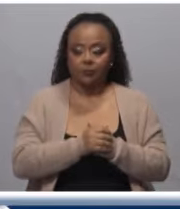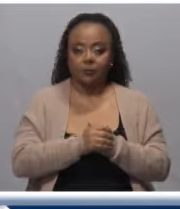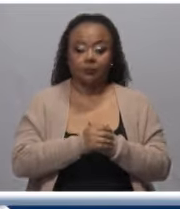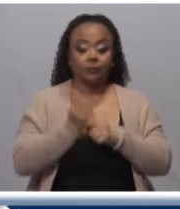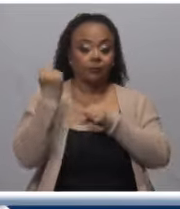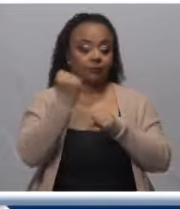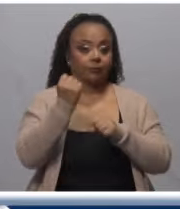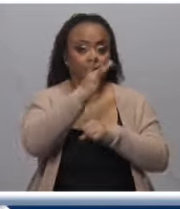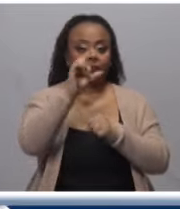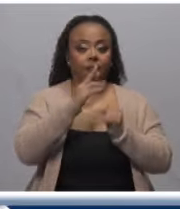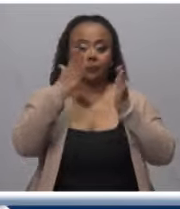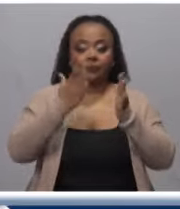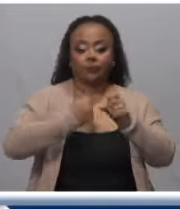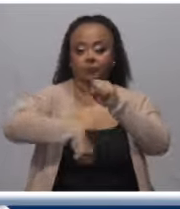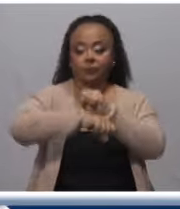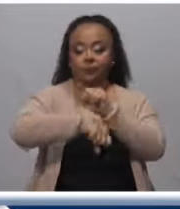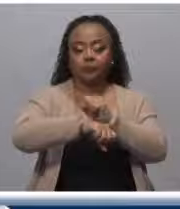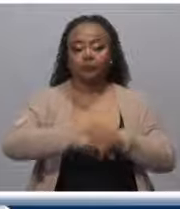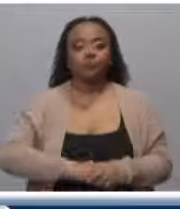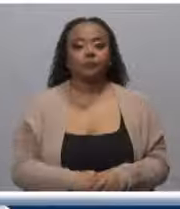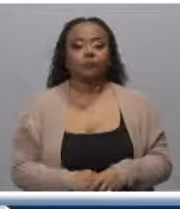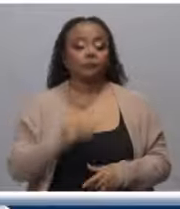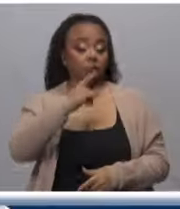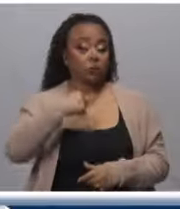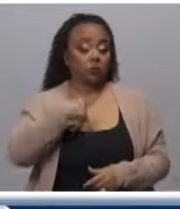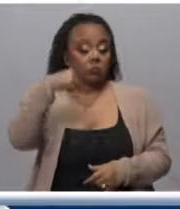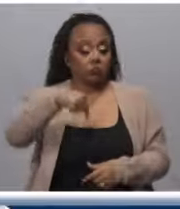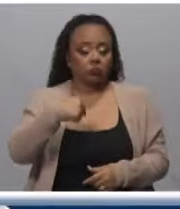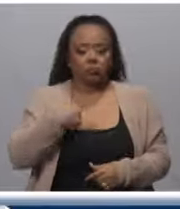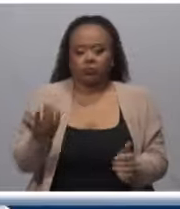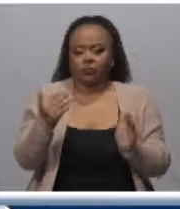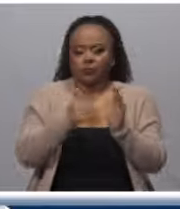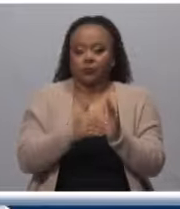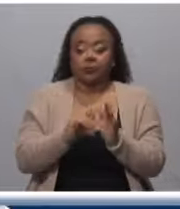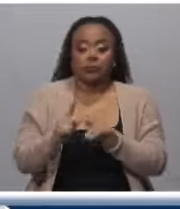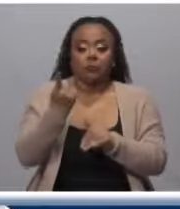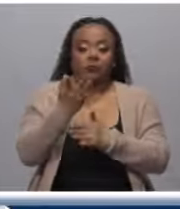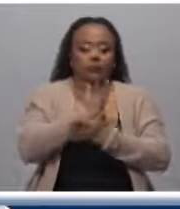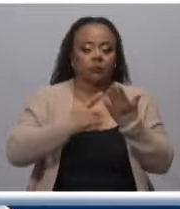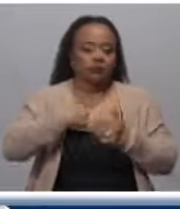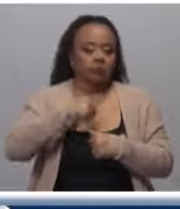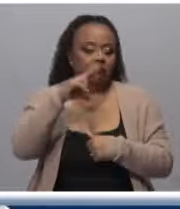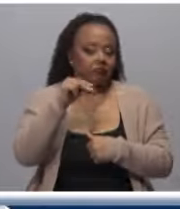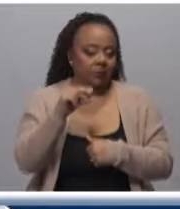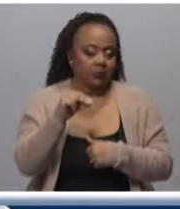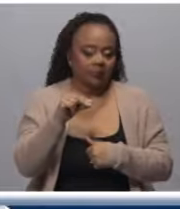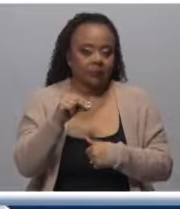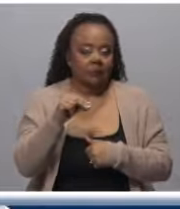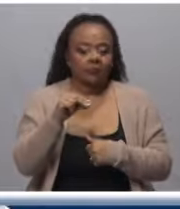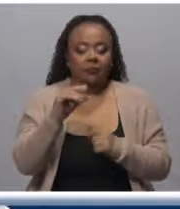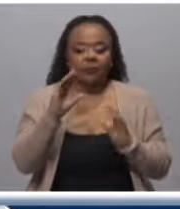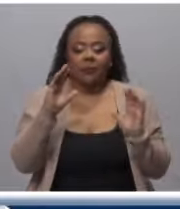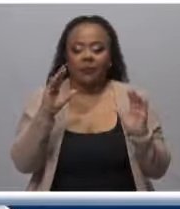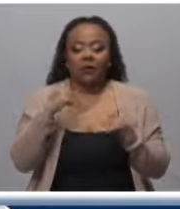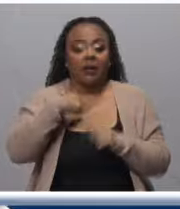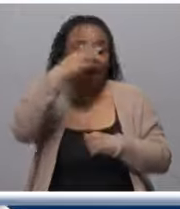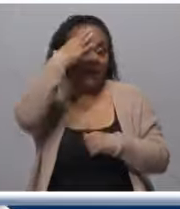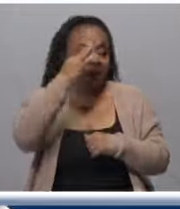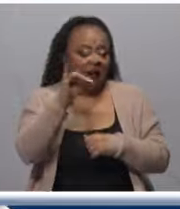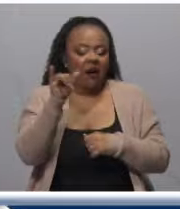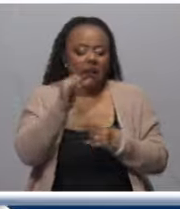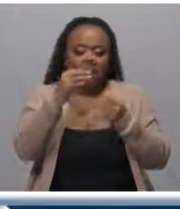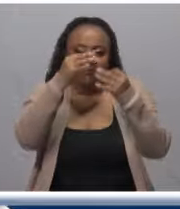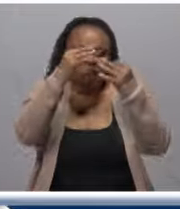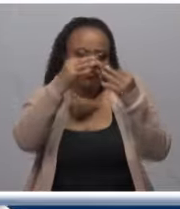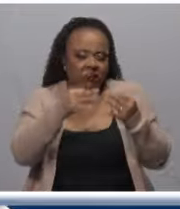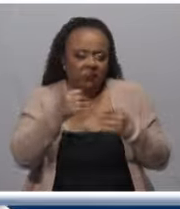federación costarricense de fútbol y yo lo de hoy reitero lo lo la única parte que no que no me la creo como tal Y